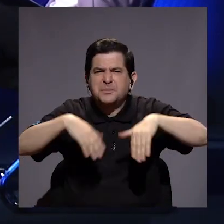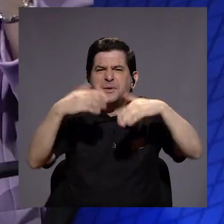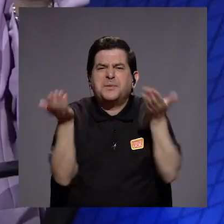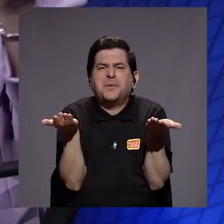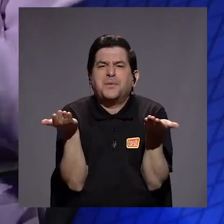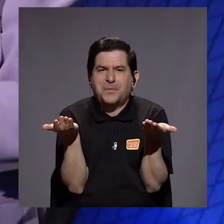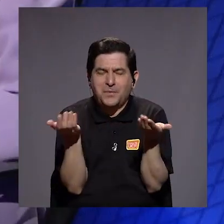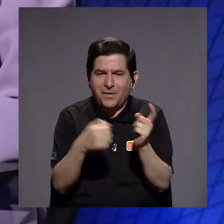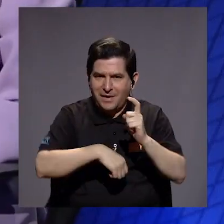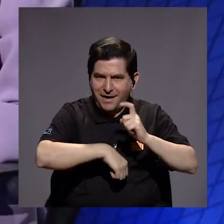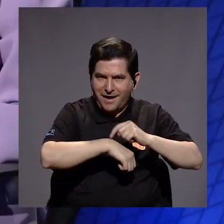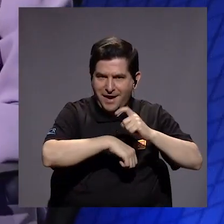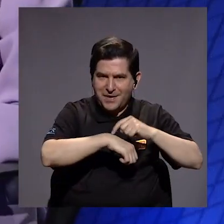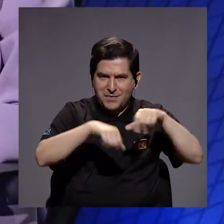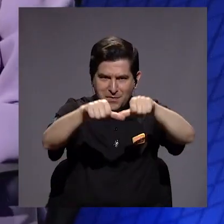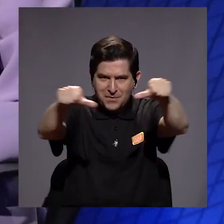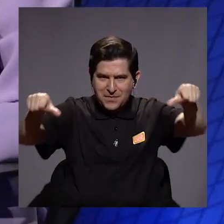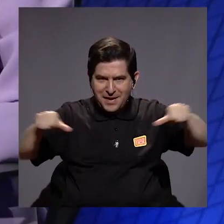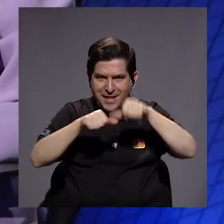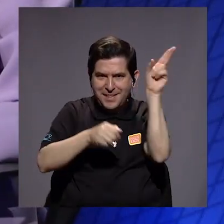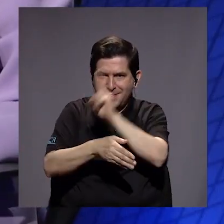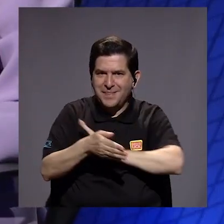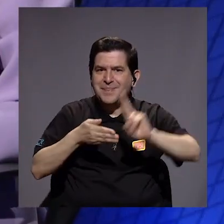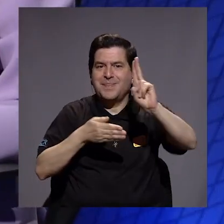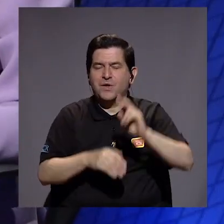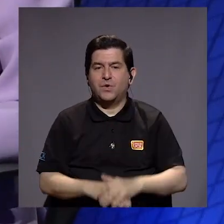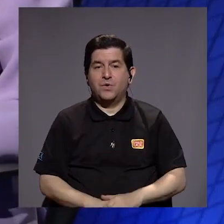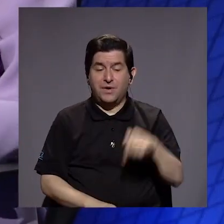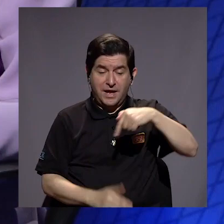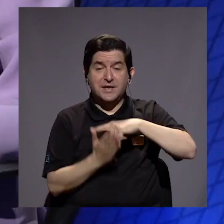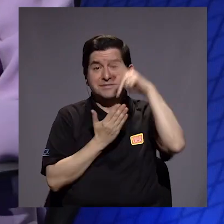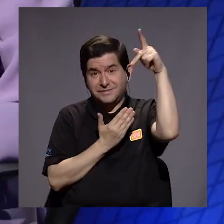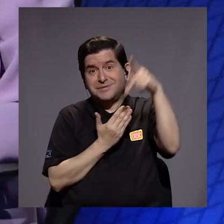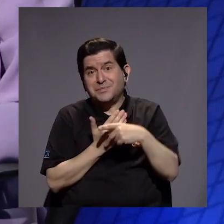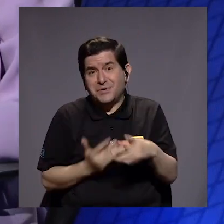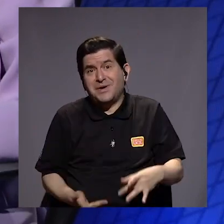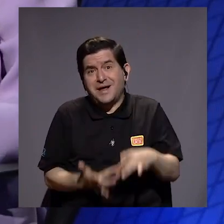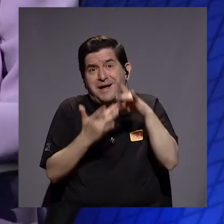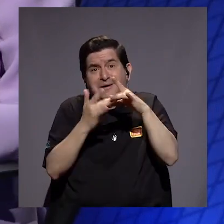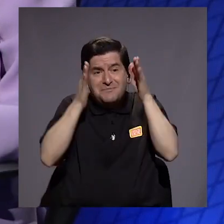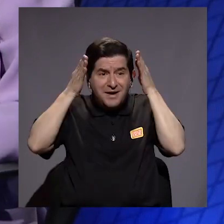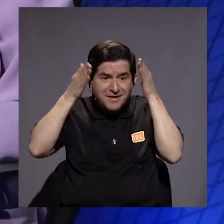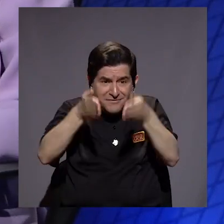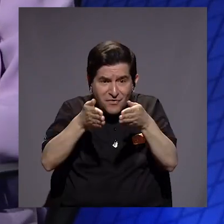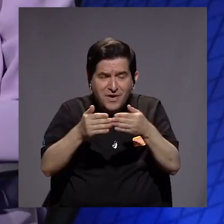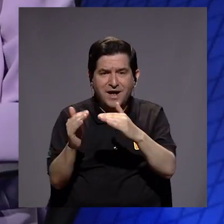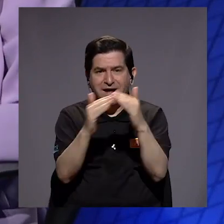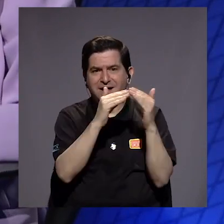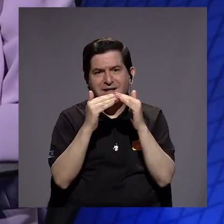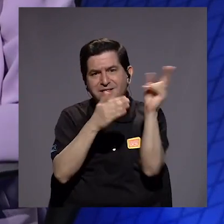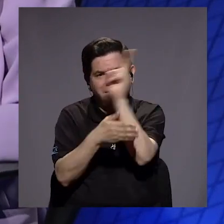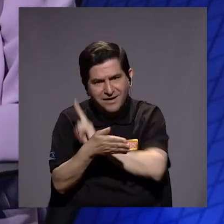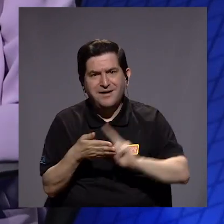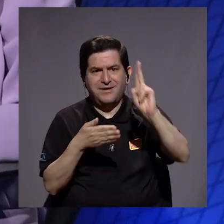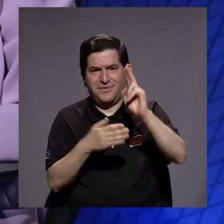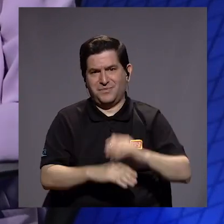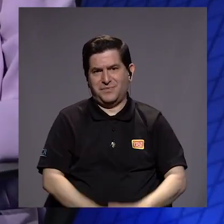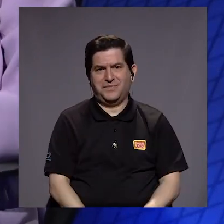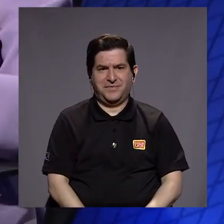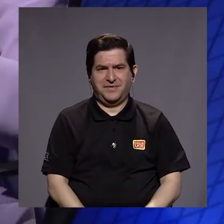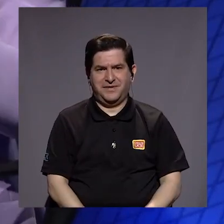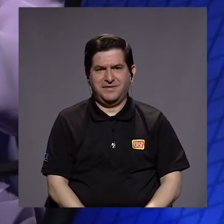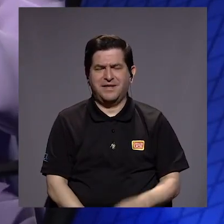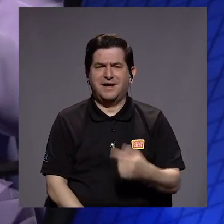ambiente cuando se llega a las aulas universitarias? Este es un programa fundamentalmente dirigido a nuestra comunidad